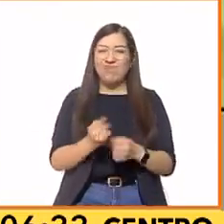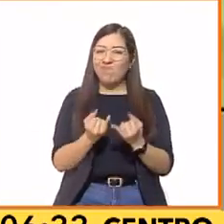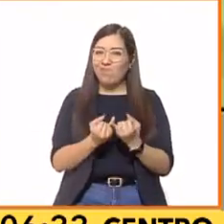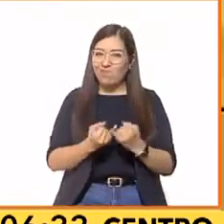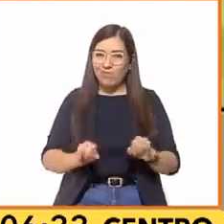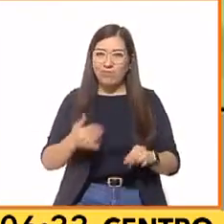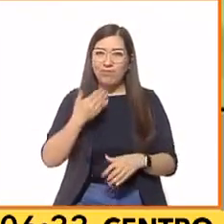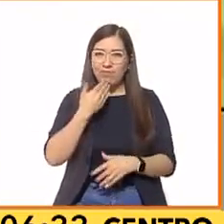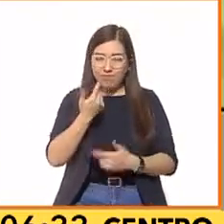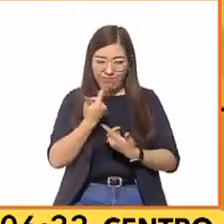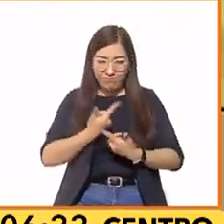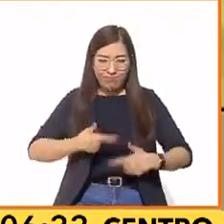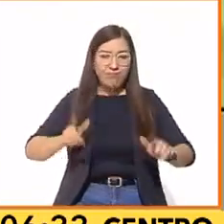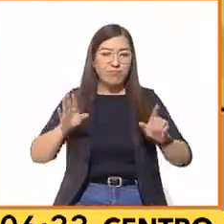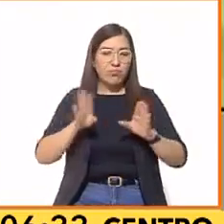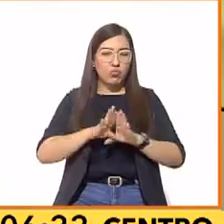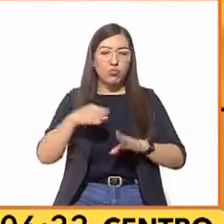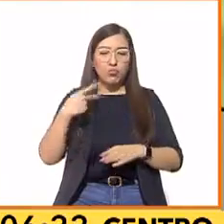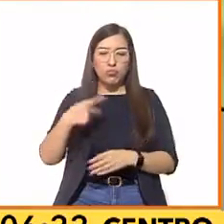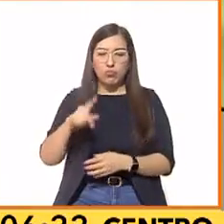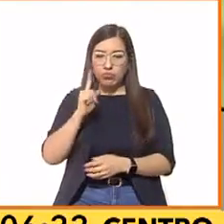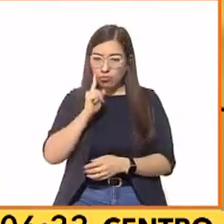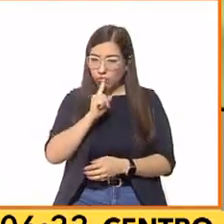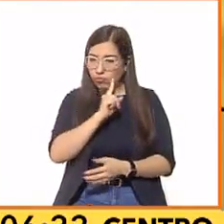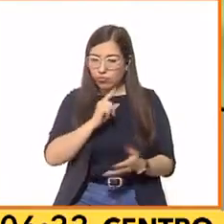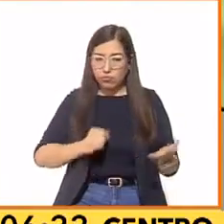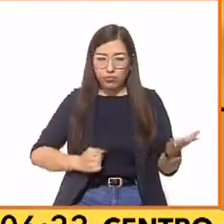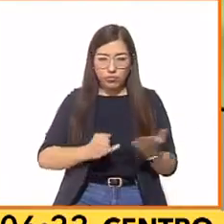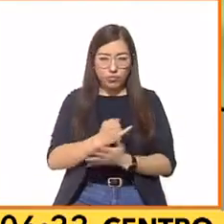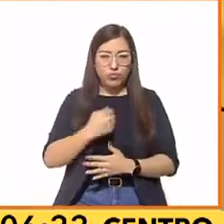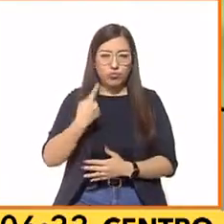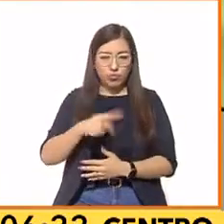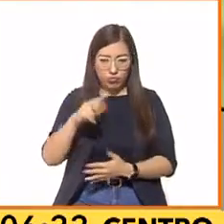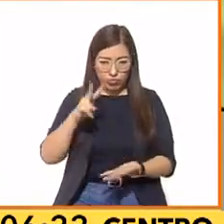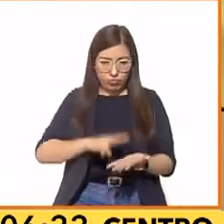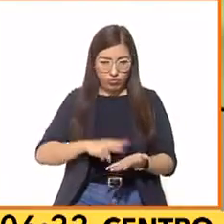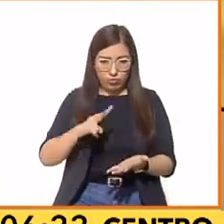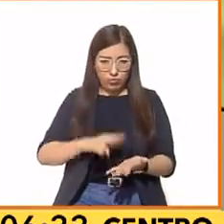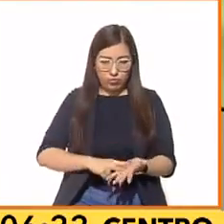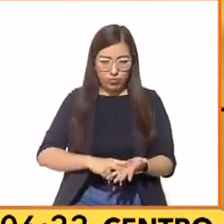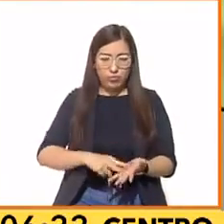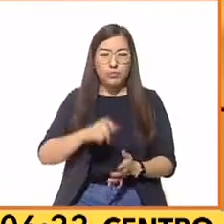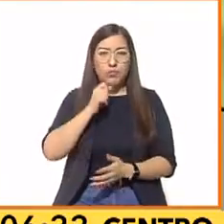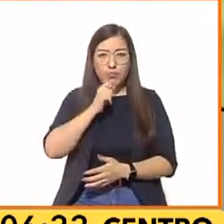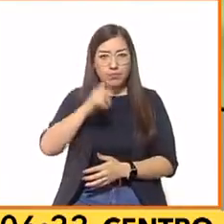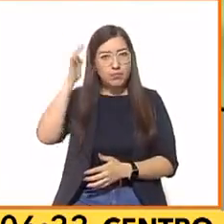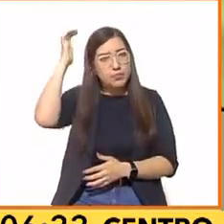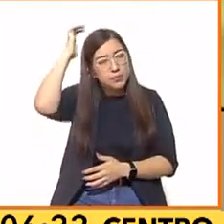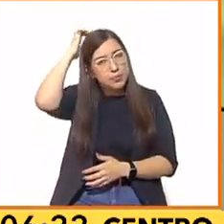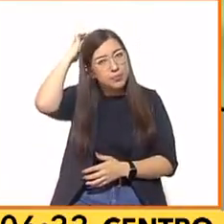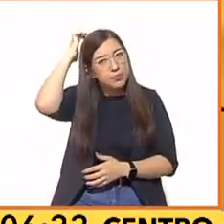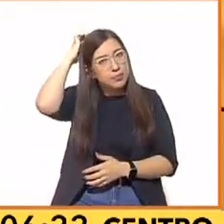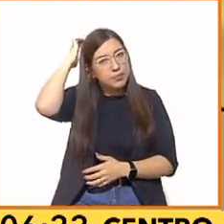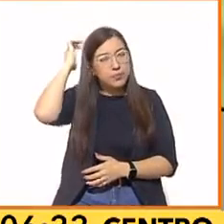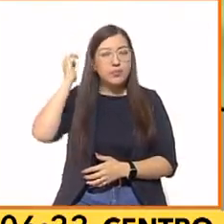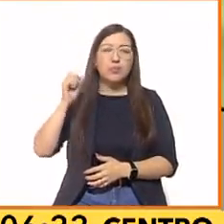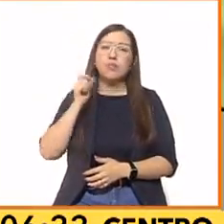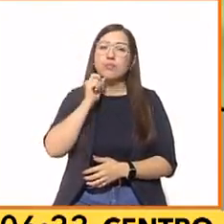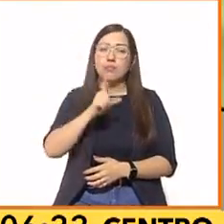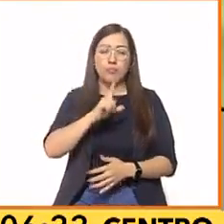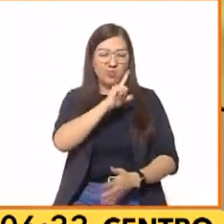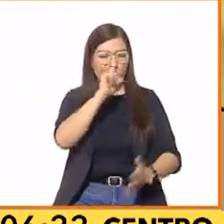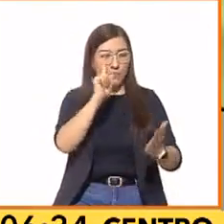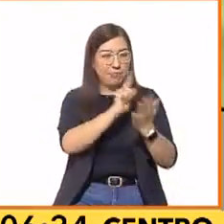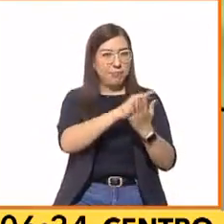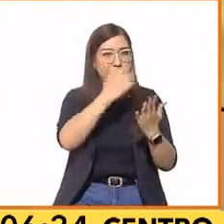su libertad, su soberanía, su dignidad, pero también apegados estrictamente a las leyes,